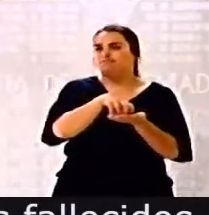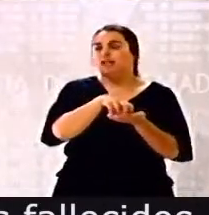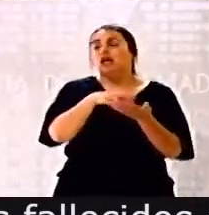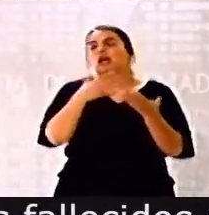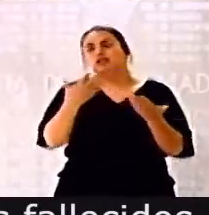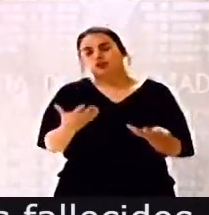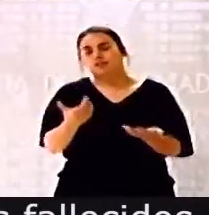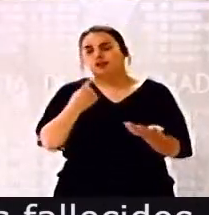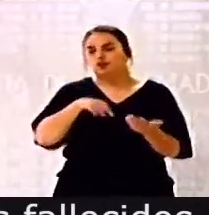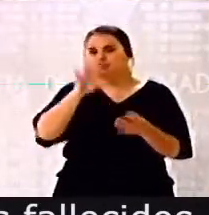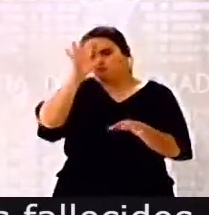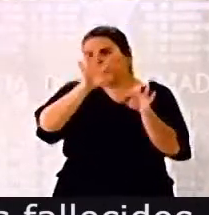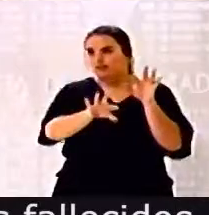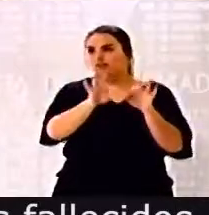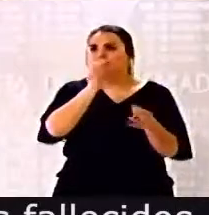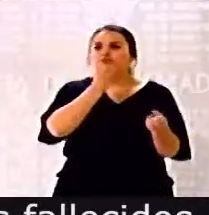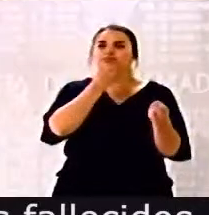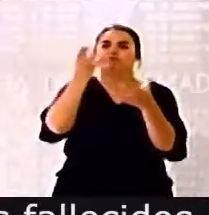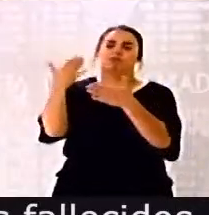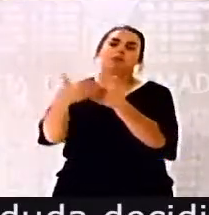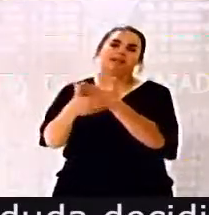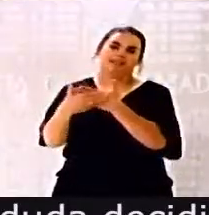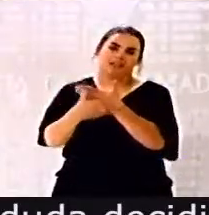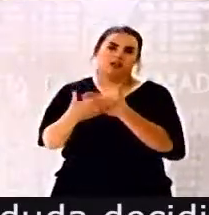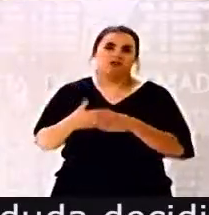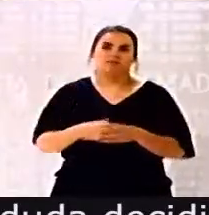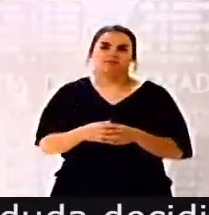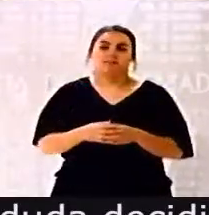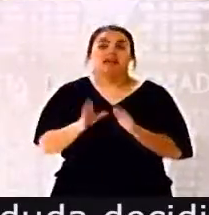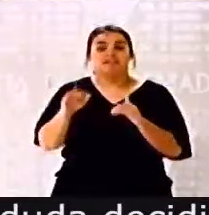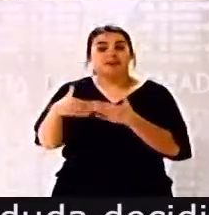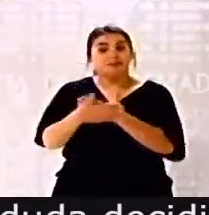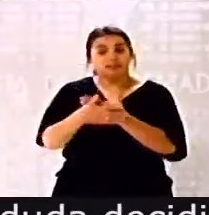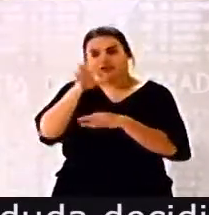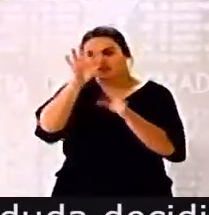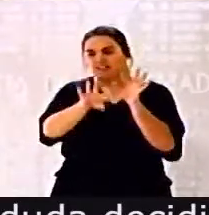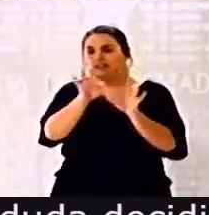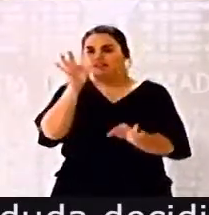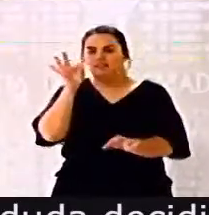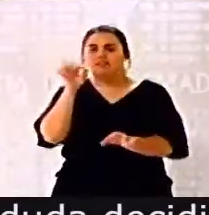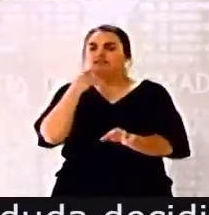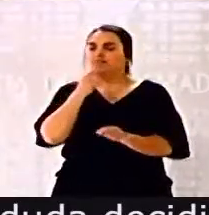duda, nosotros decidimos comunicarlo al Ministerio. Y el Ministerio decidió